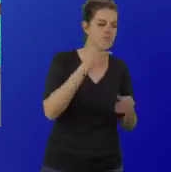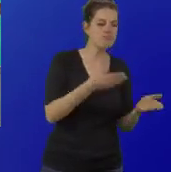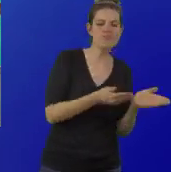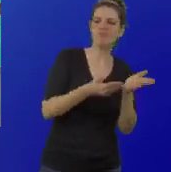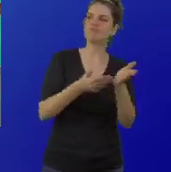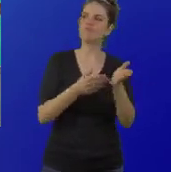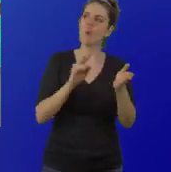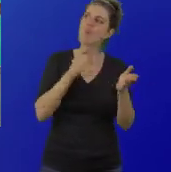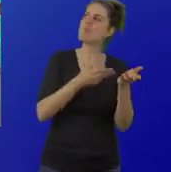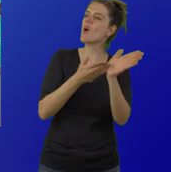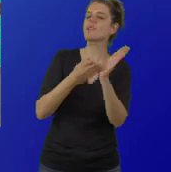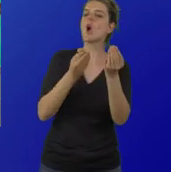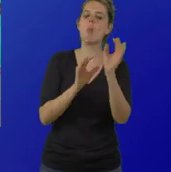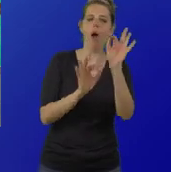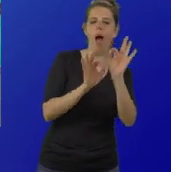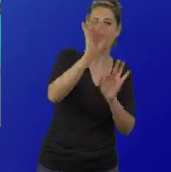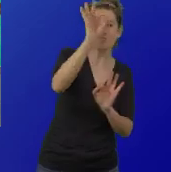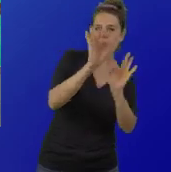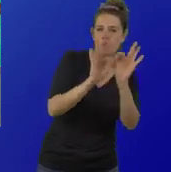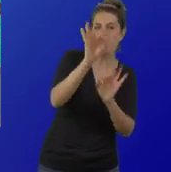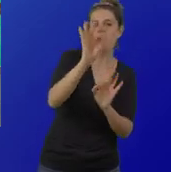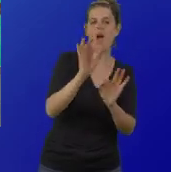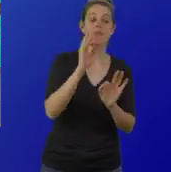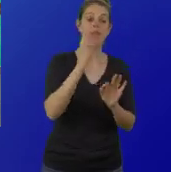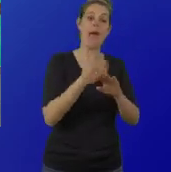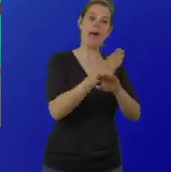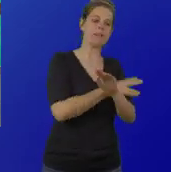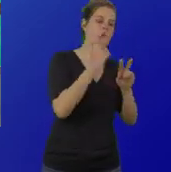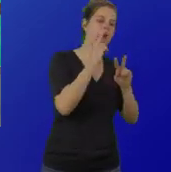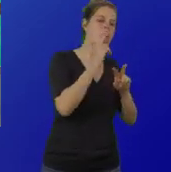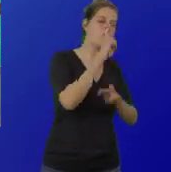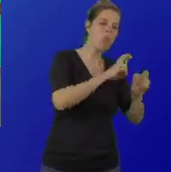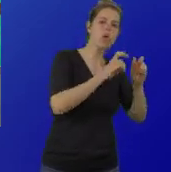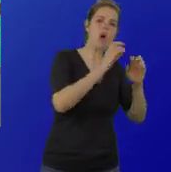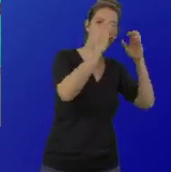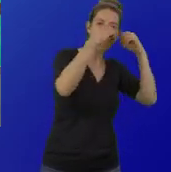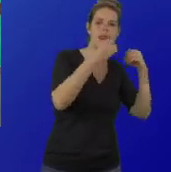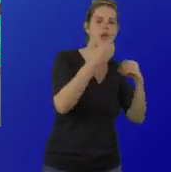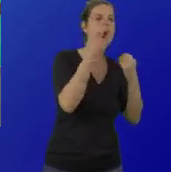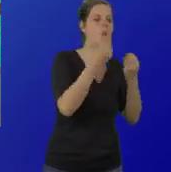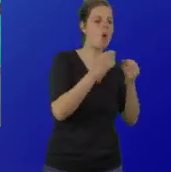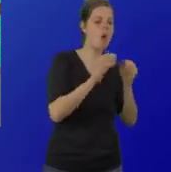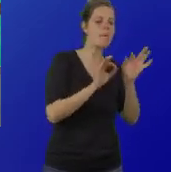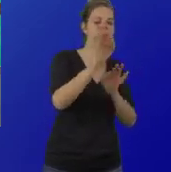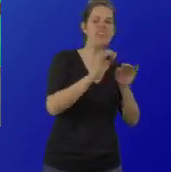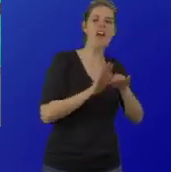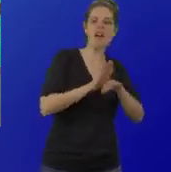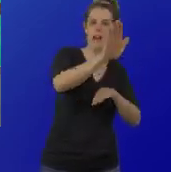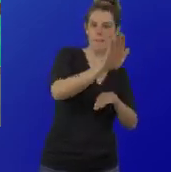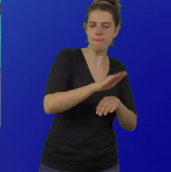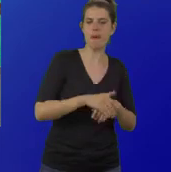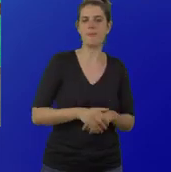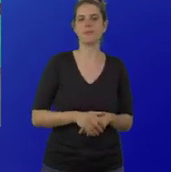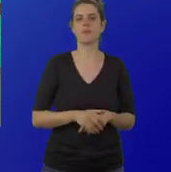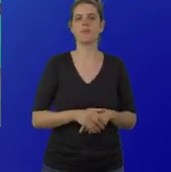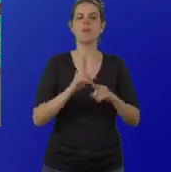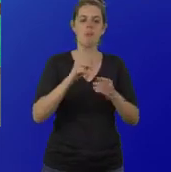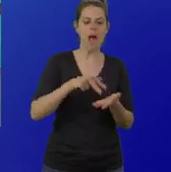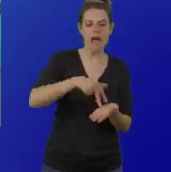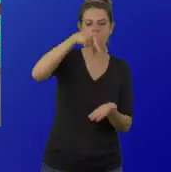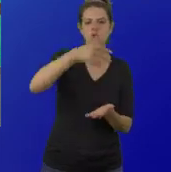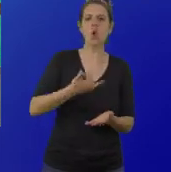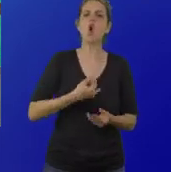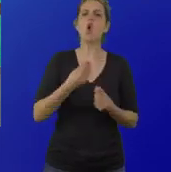empieza a mostrar cómo tendrían que ser las alturas, que buscó en internet cómo tendría que ser el tamaño de la rampa, cómo tenía que